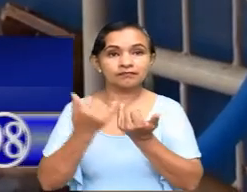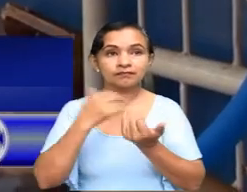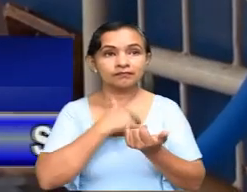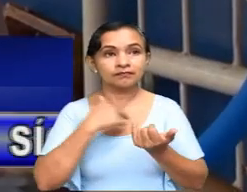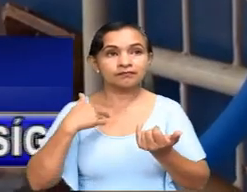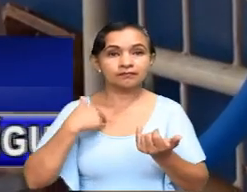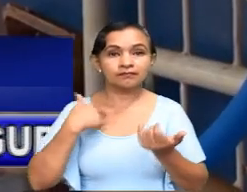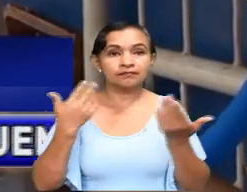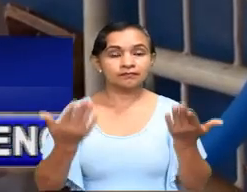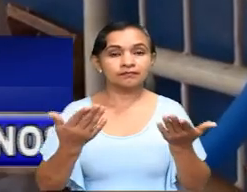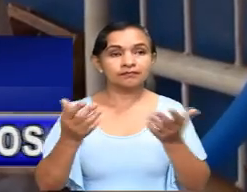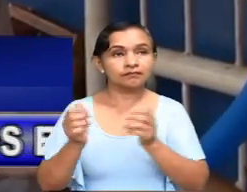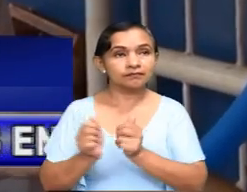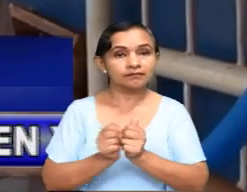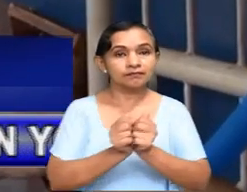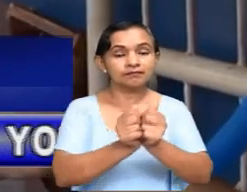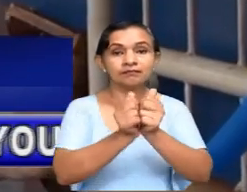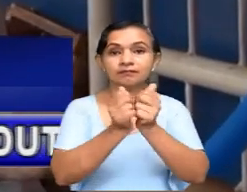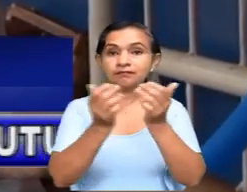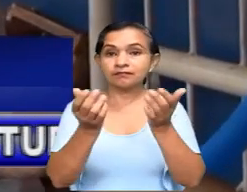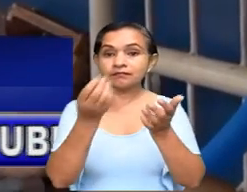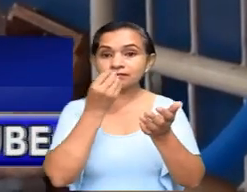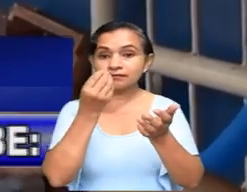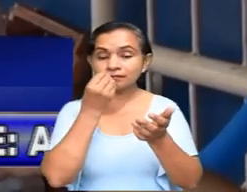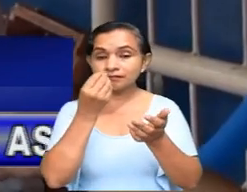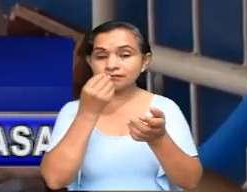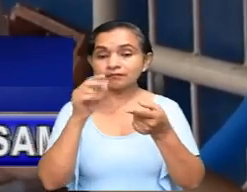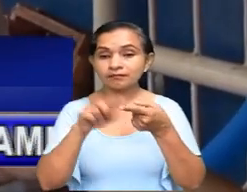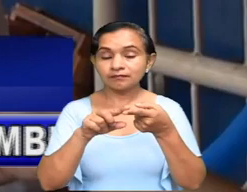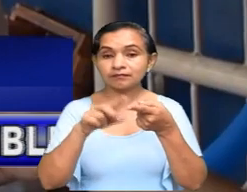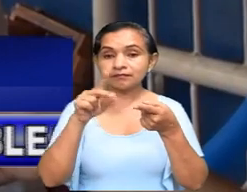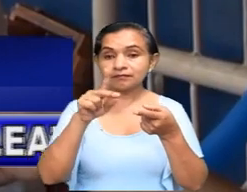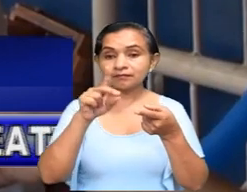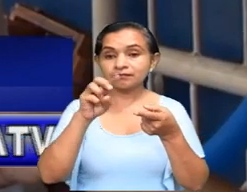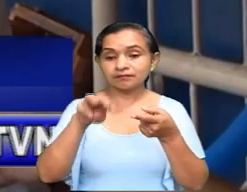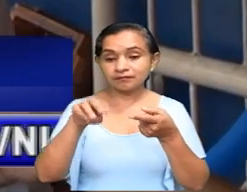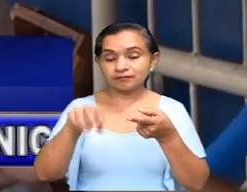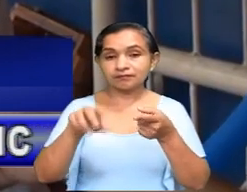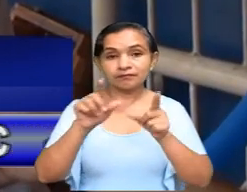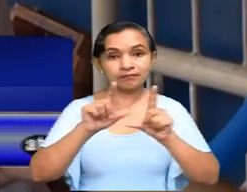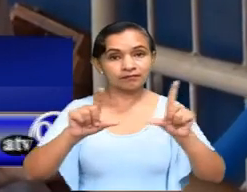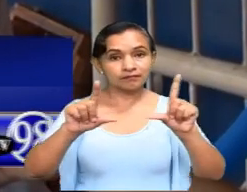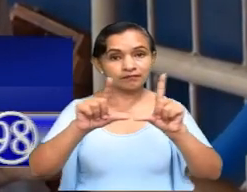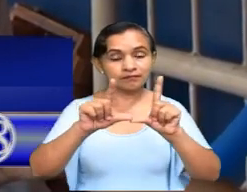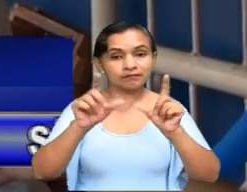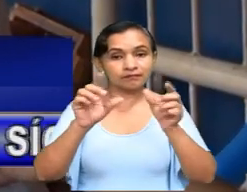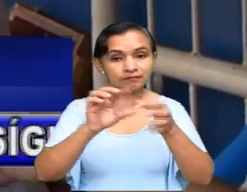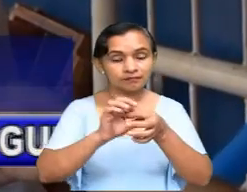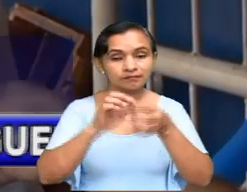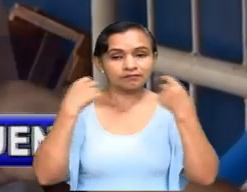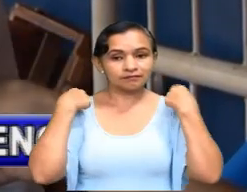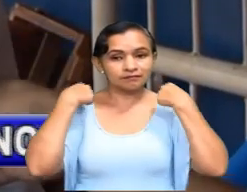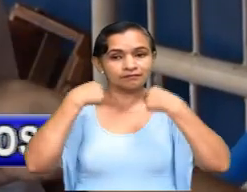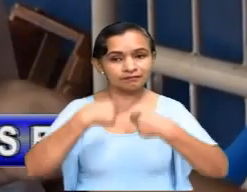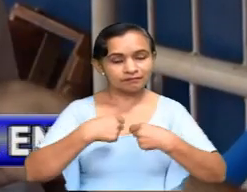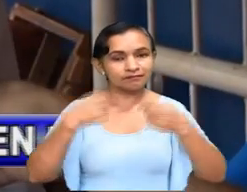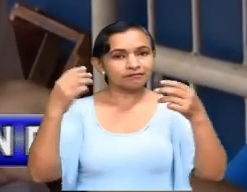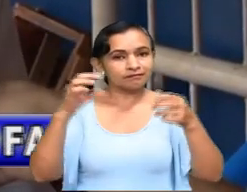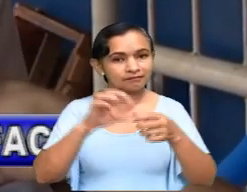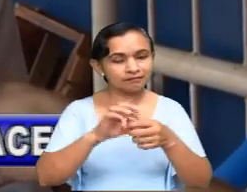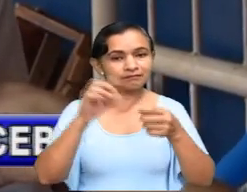educativa. Acompañado de la merienda escolar que les viene a los niños y niñas de esta comunidad, acompañado de la mochila escolar,